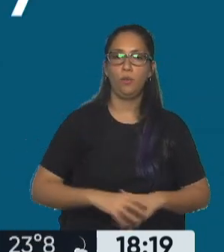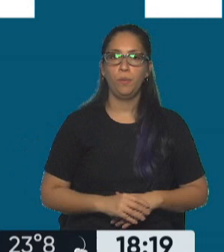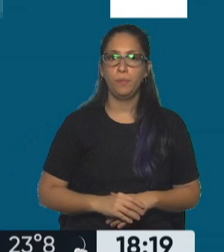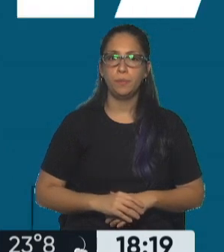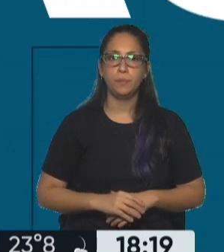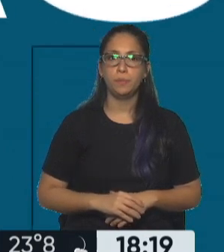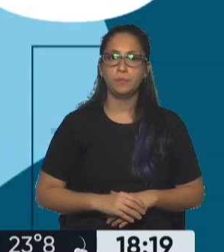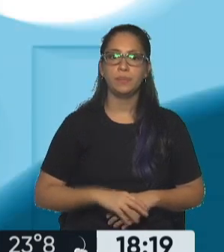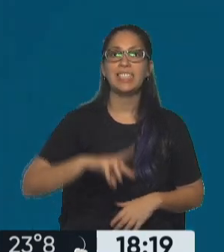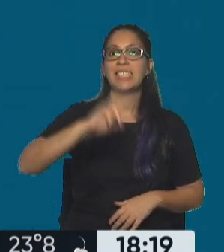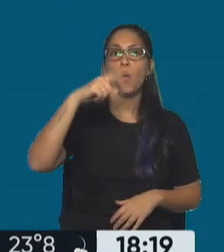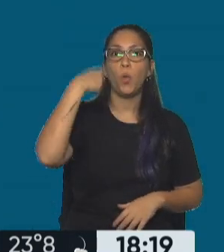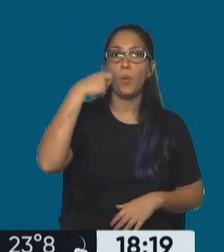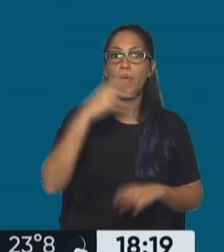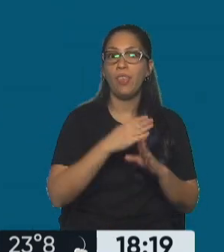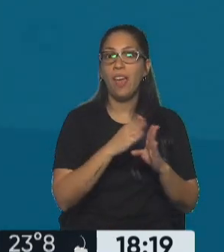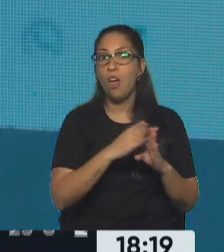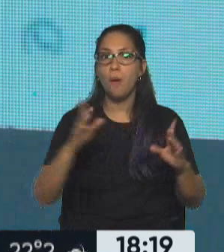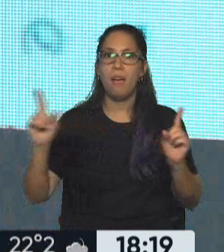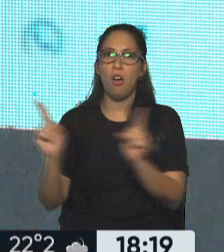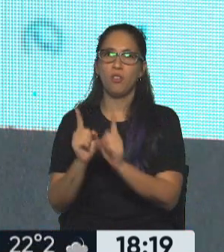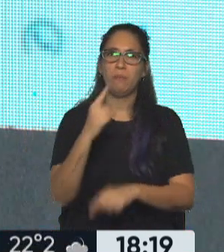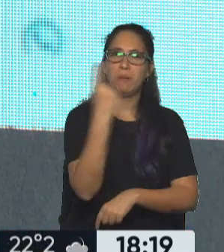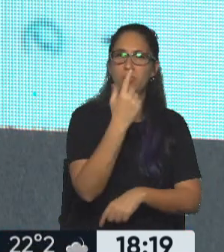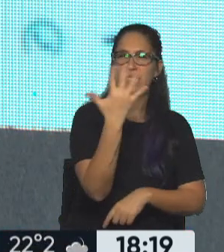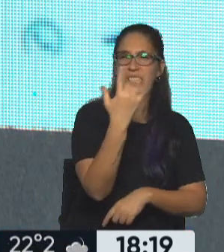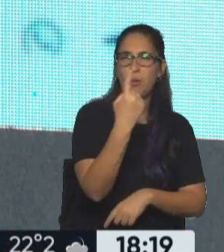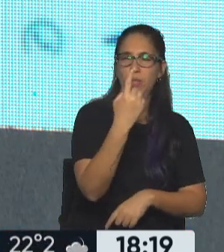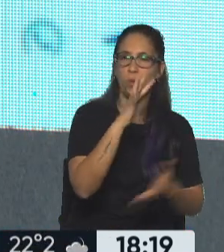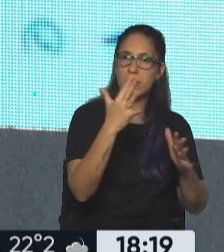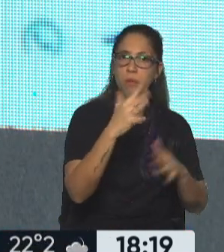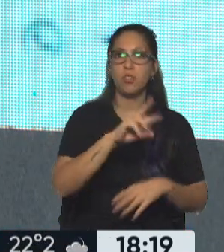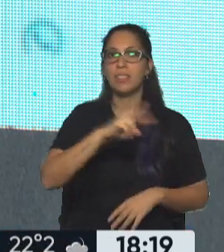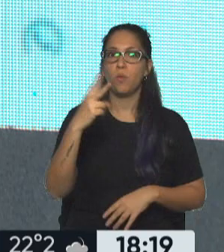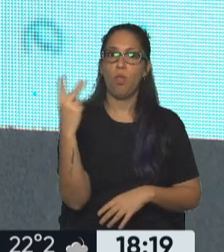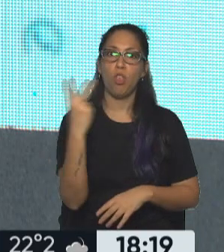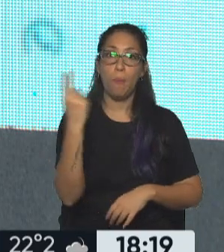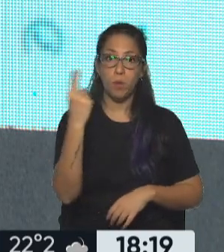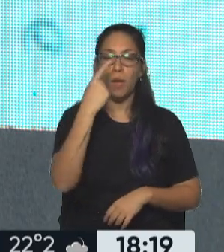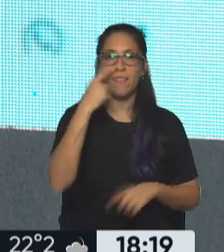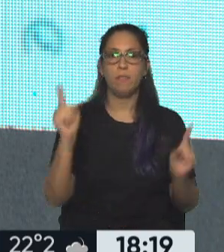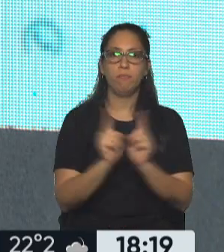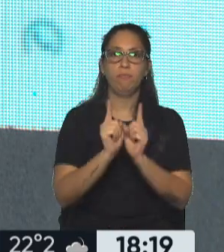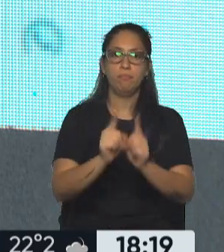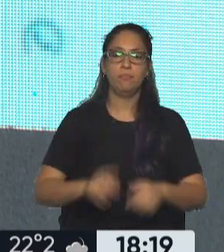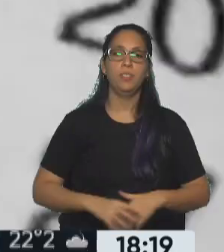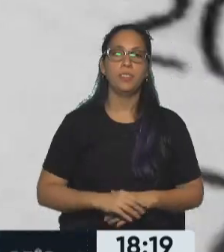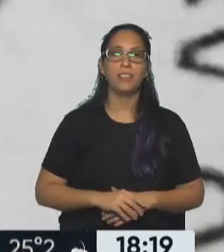claro, este es un segundo video más corto. El primero era de poquito más de 5 minutos, en este caso son 2 minutos. Compartimos un fragmento.